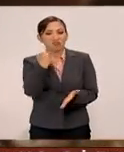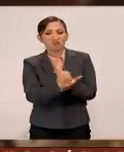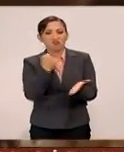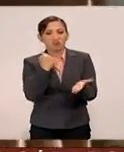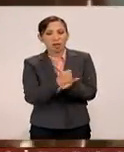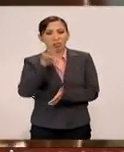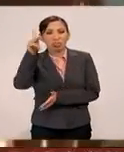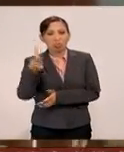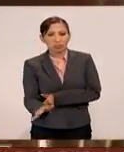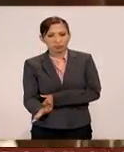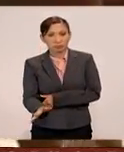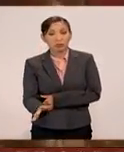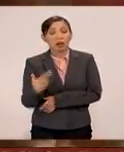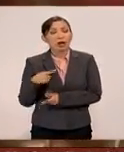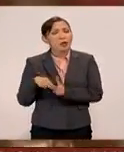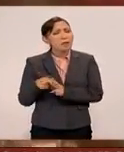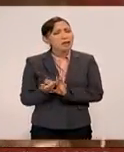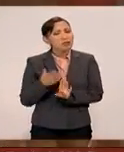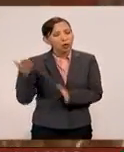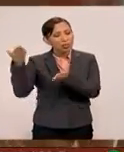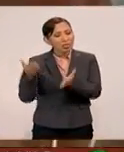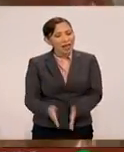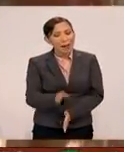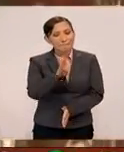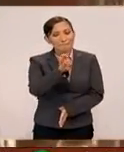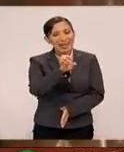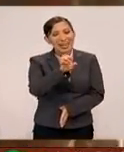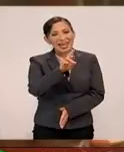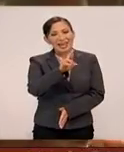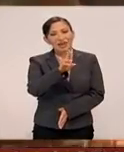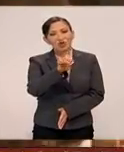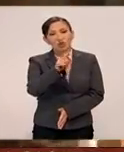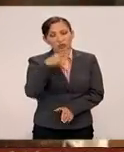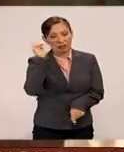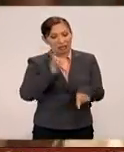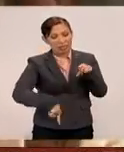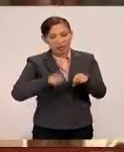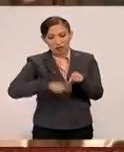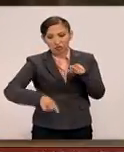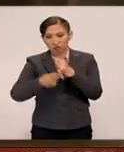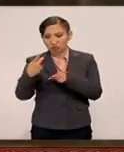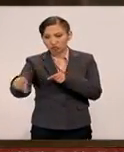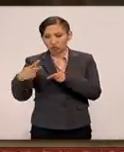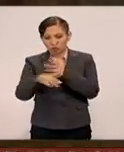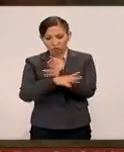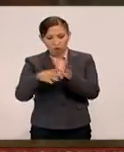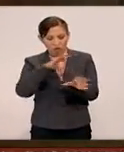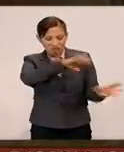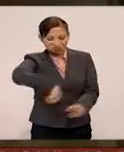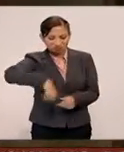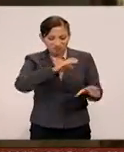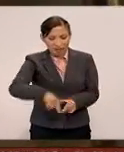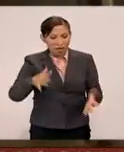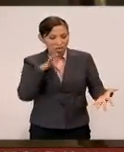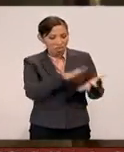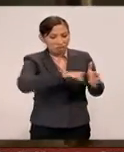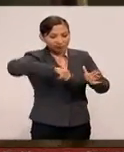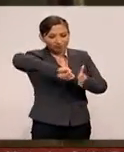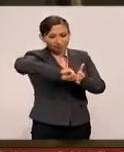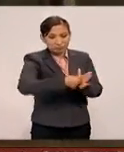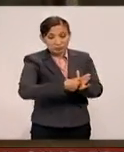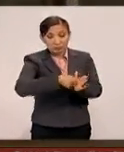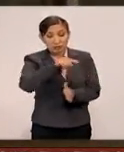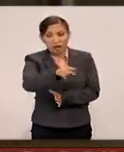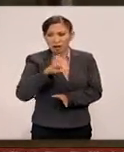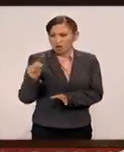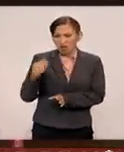a prostituirse. Todo comenzó a su llegada a Beirut, en donde las despojaron de sus pertenencias y las encerraron. Las